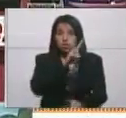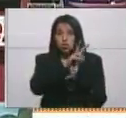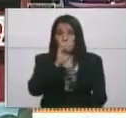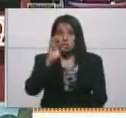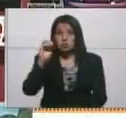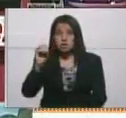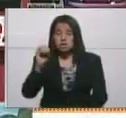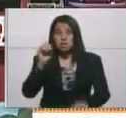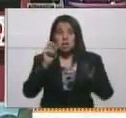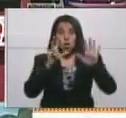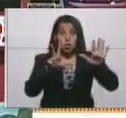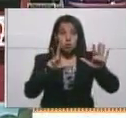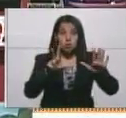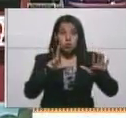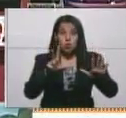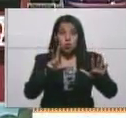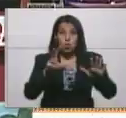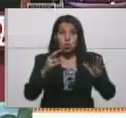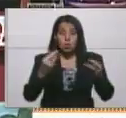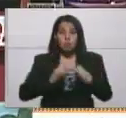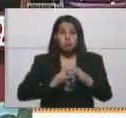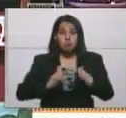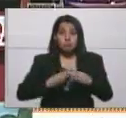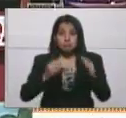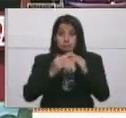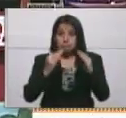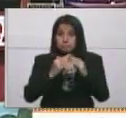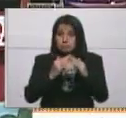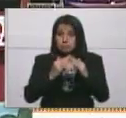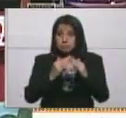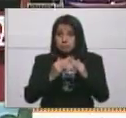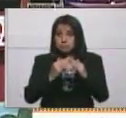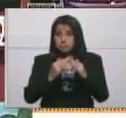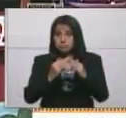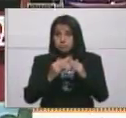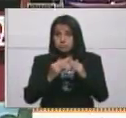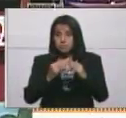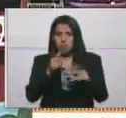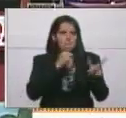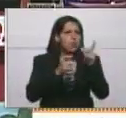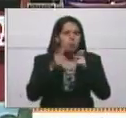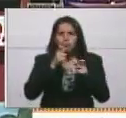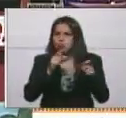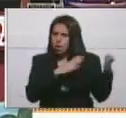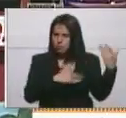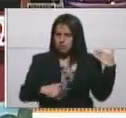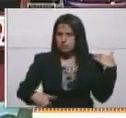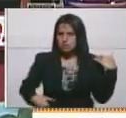65.208 viviendas, solo en Monagas. Y uno puede preguntar, hermano presidente,